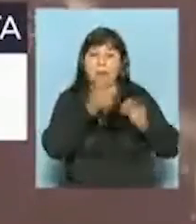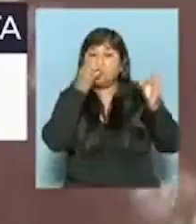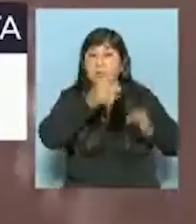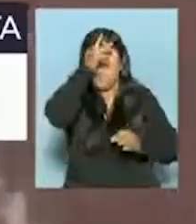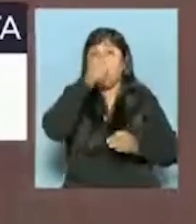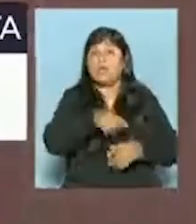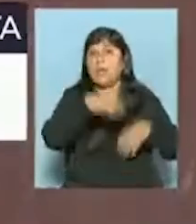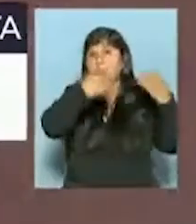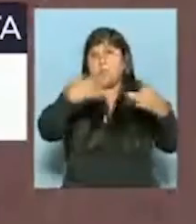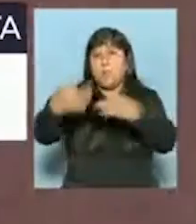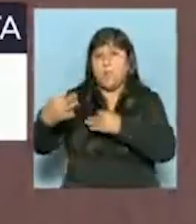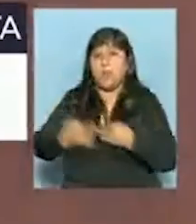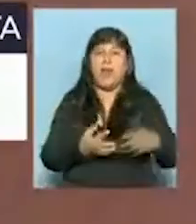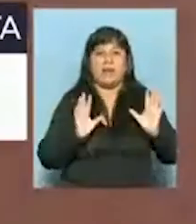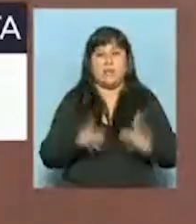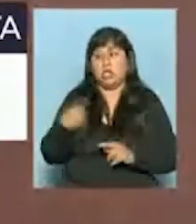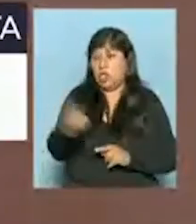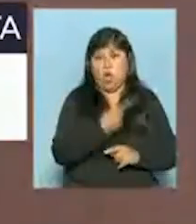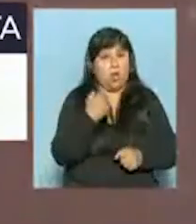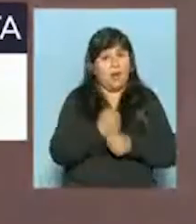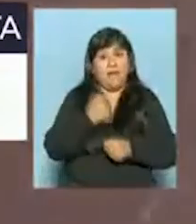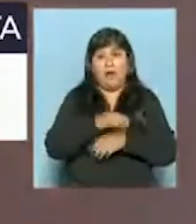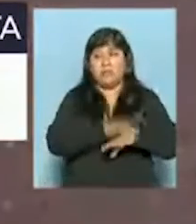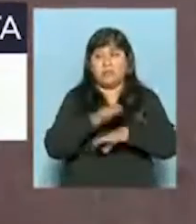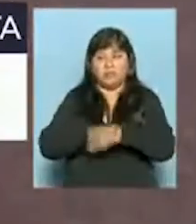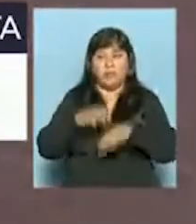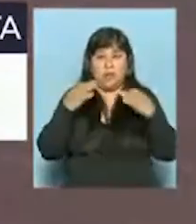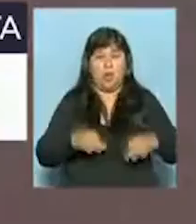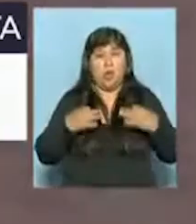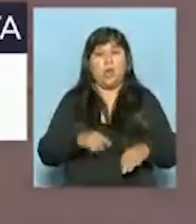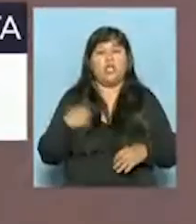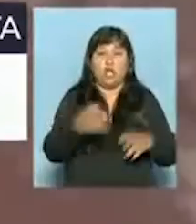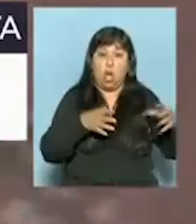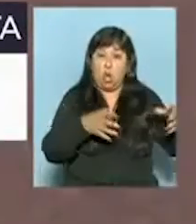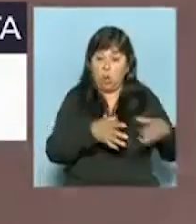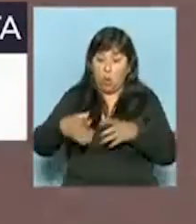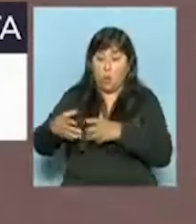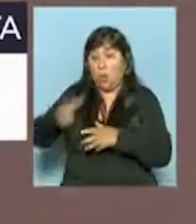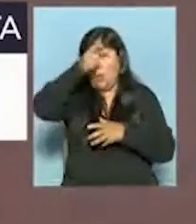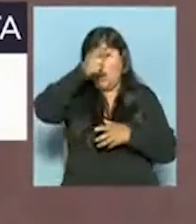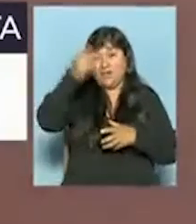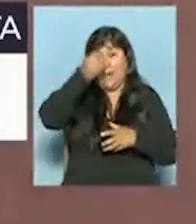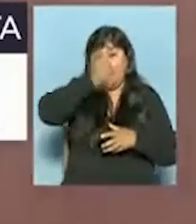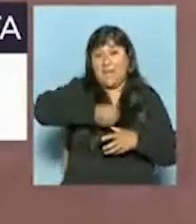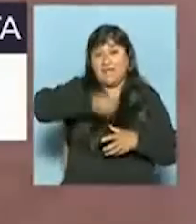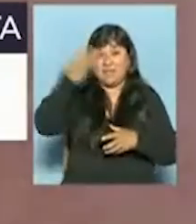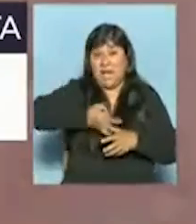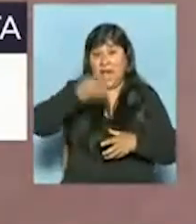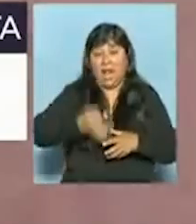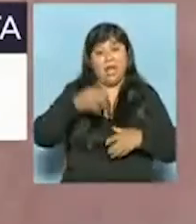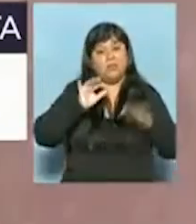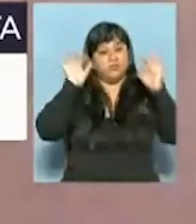del personal policial de distintas áreas, no solamente de acá de Libertador, sino que cuerpos especiales que llegaron de la capital participaron de